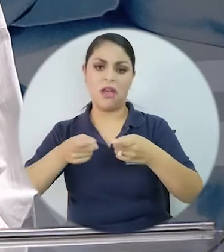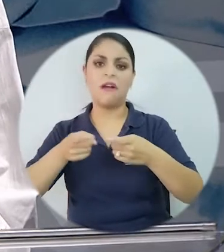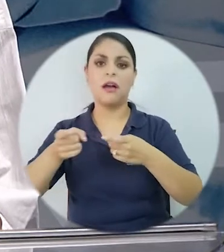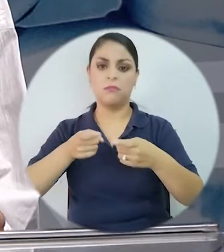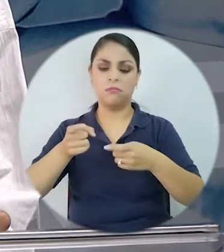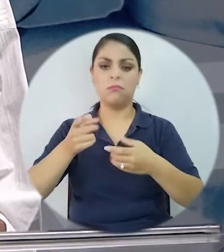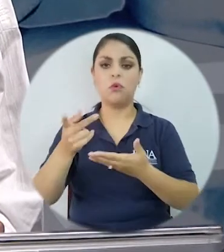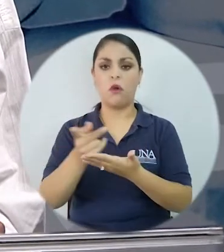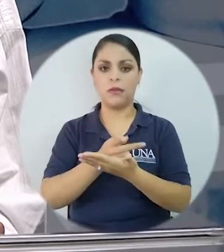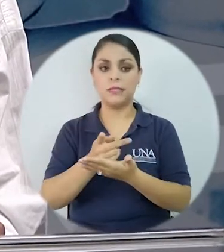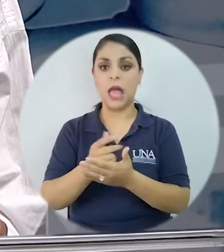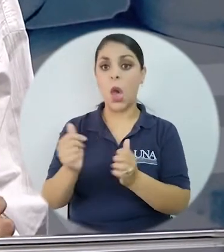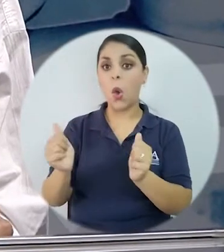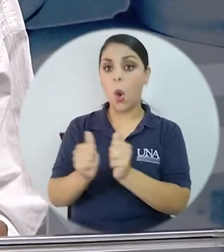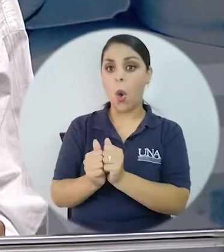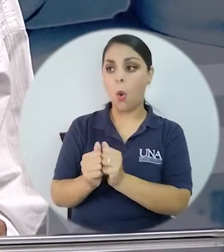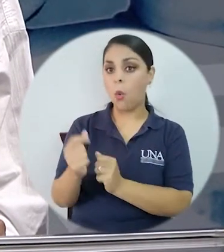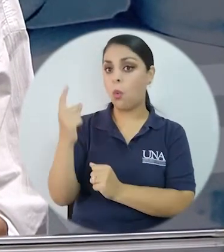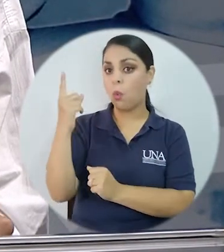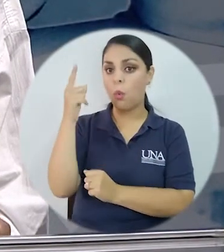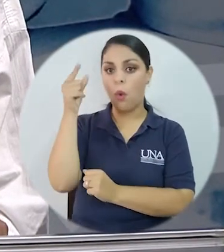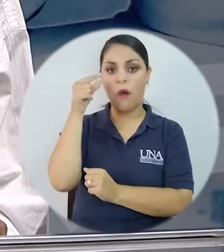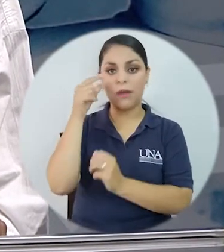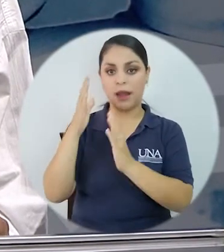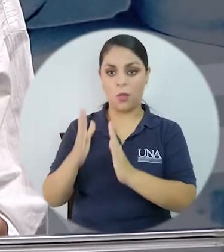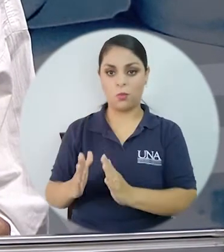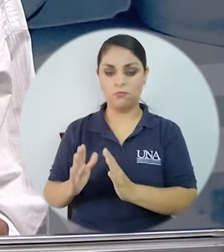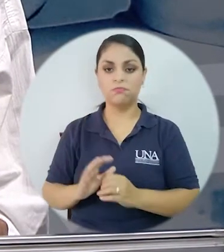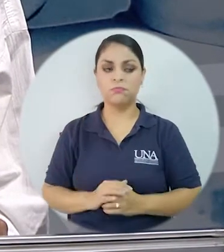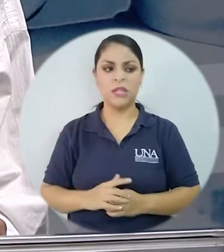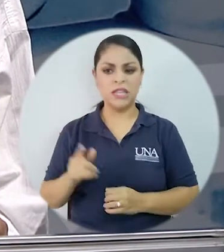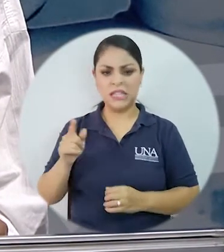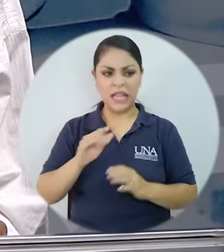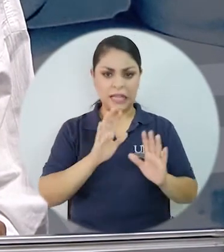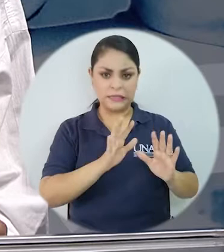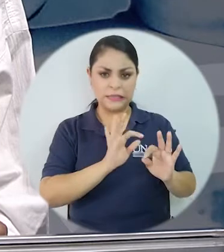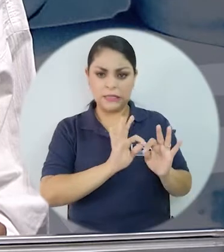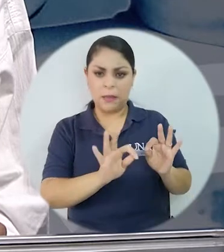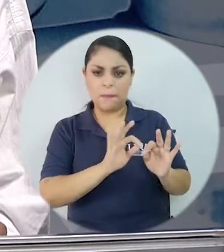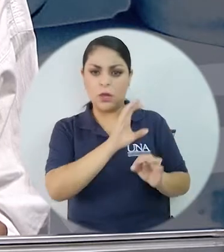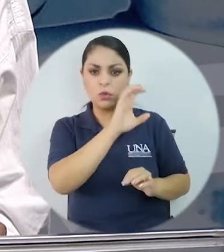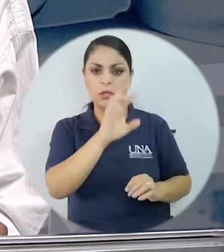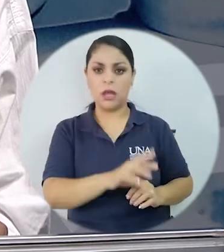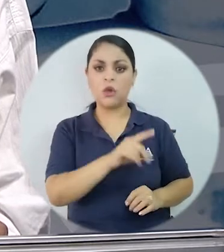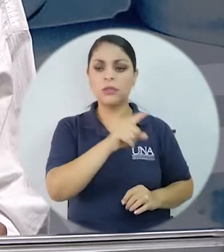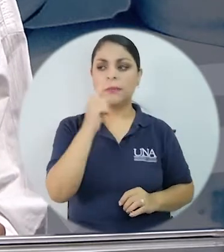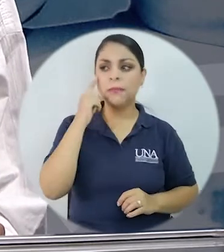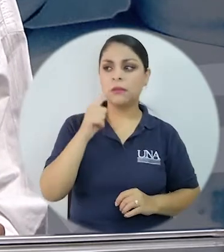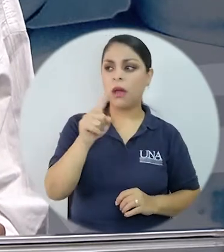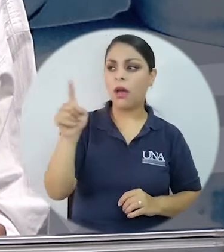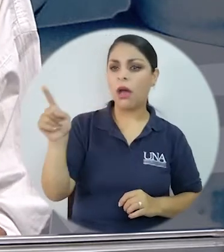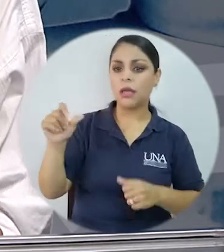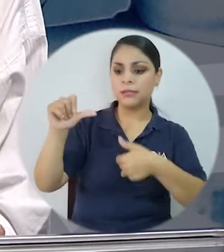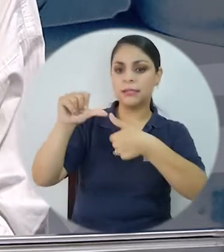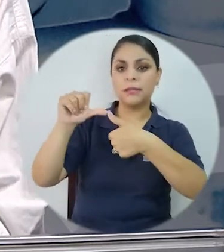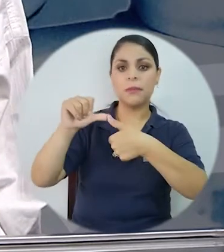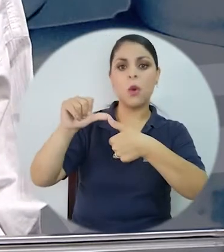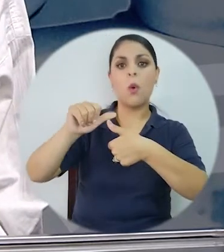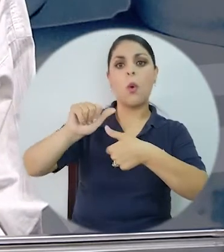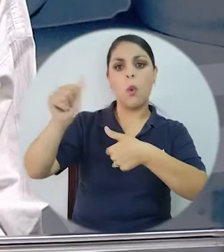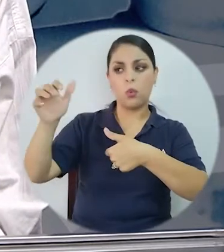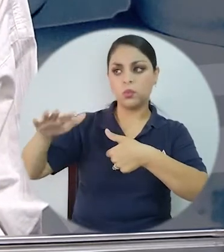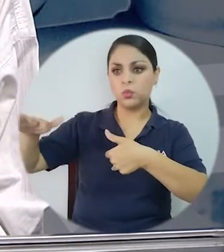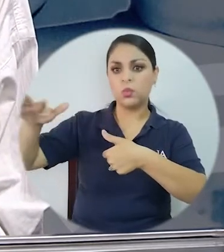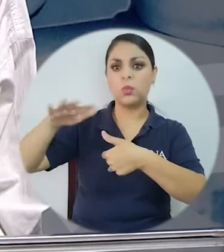el gobernador. Si uno lo compara con el resto de Centroamérica, y especialmente con la capital que